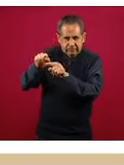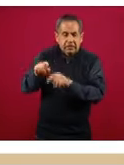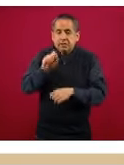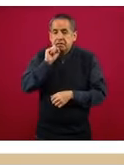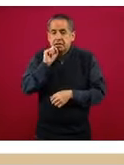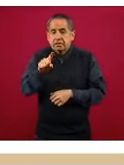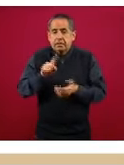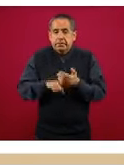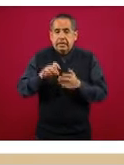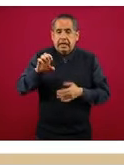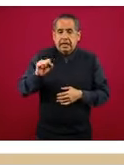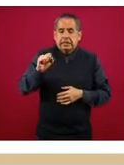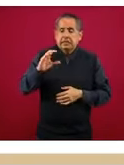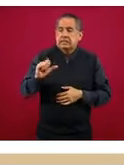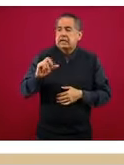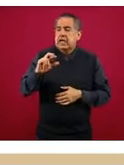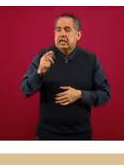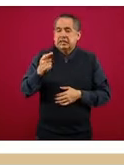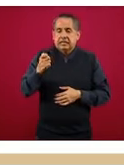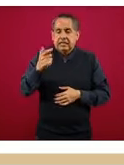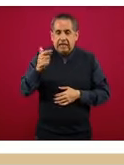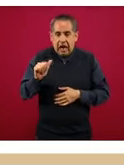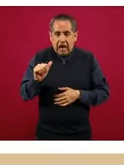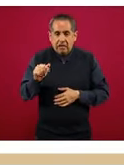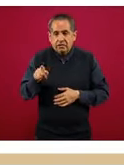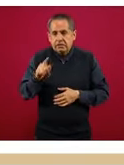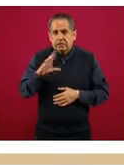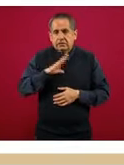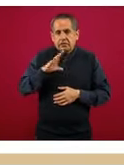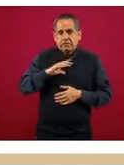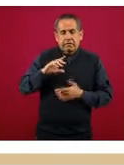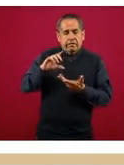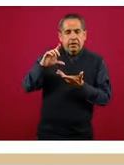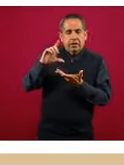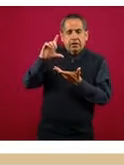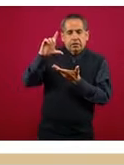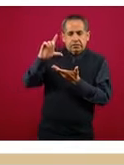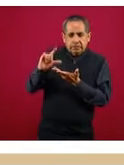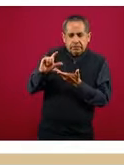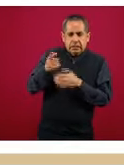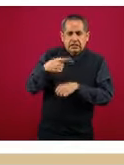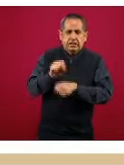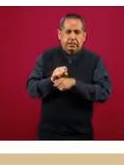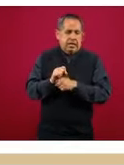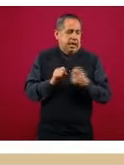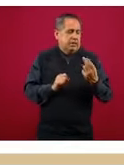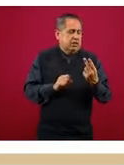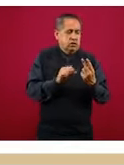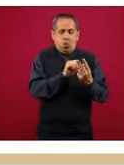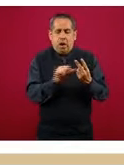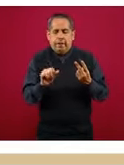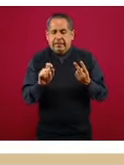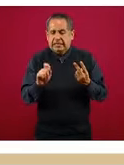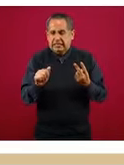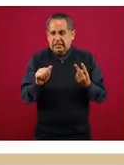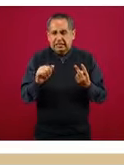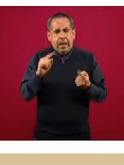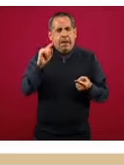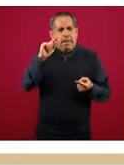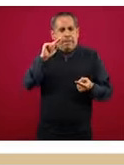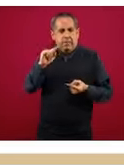también que en el caso de Escárcega se verifica este descenso de entre la semana 25 y la